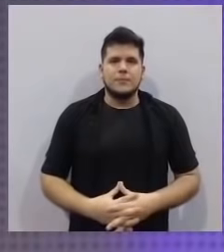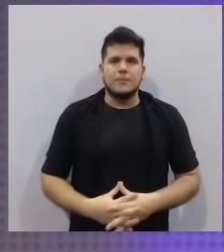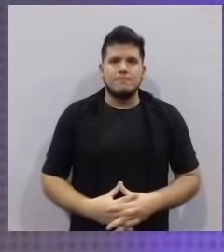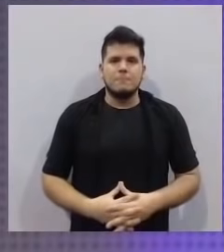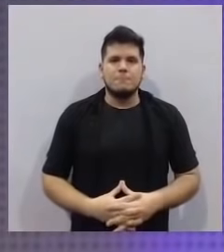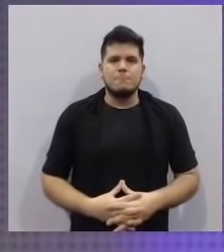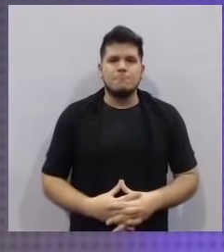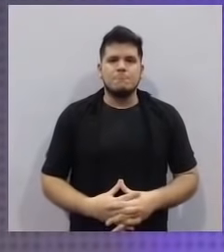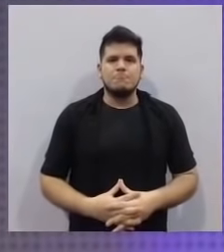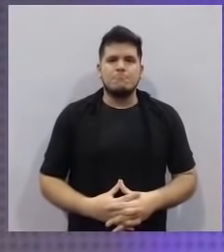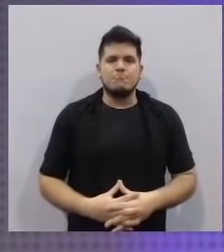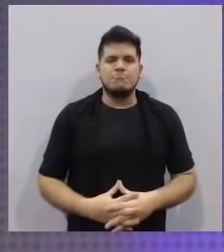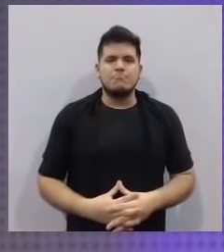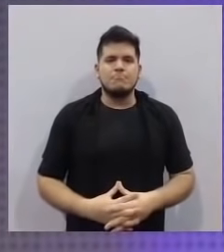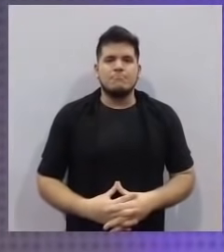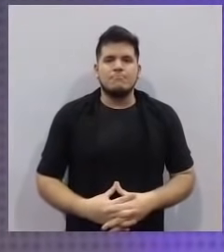póngase de pie